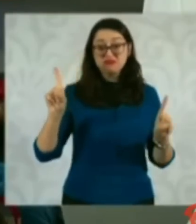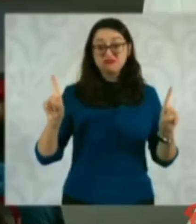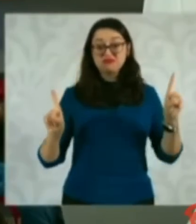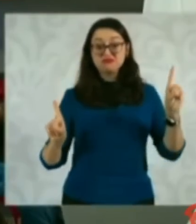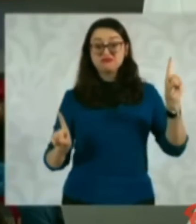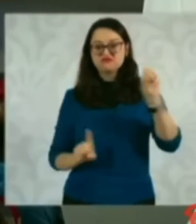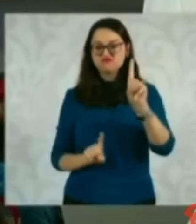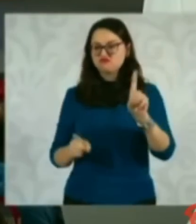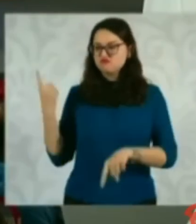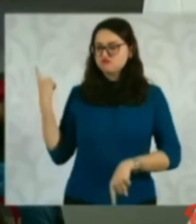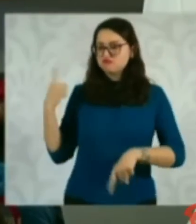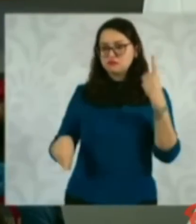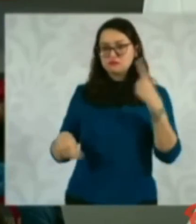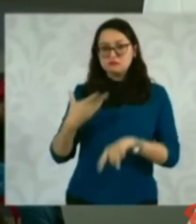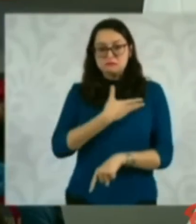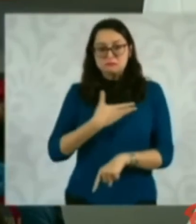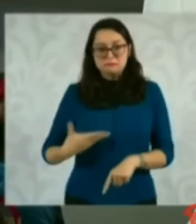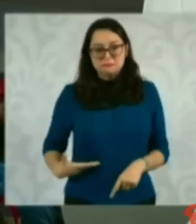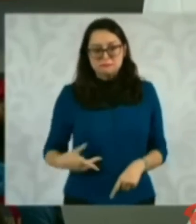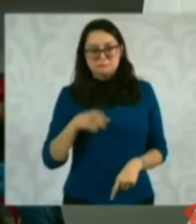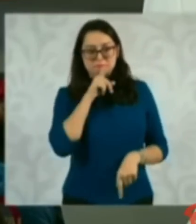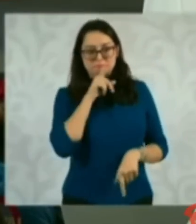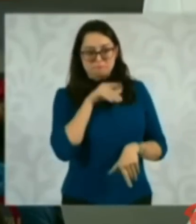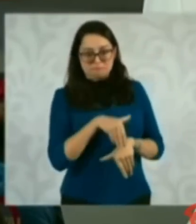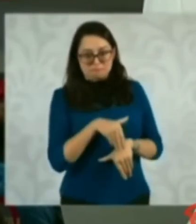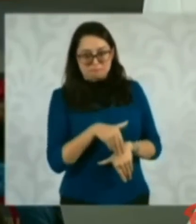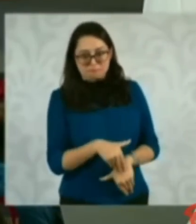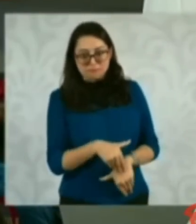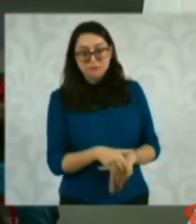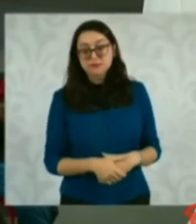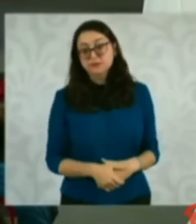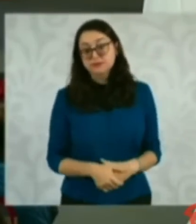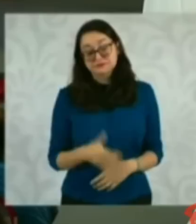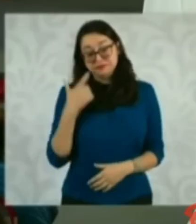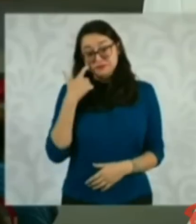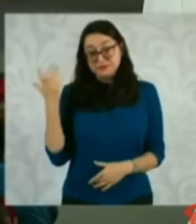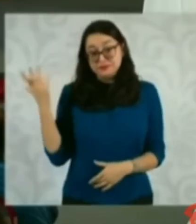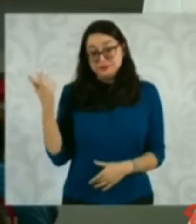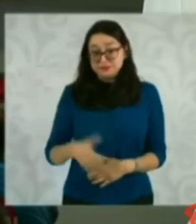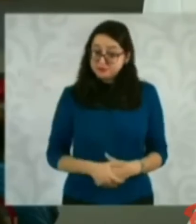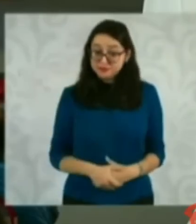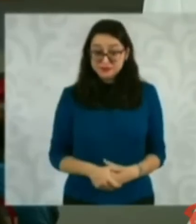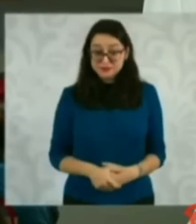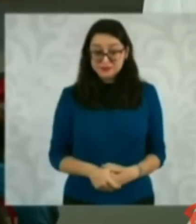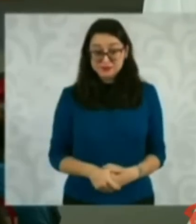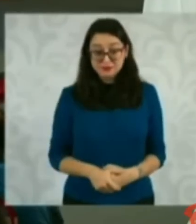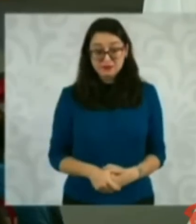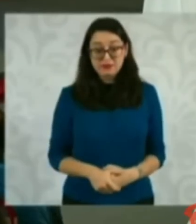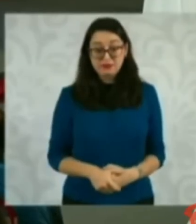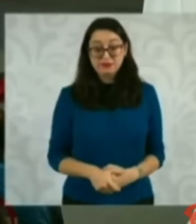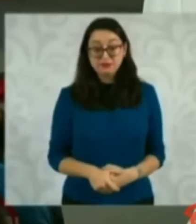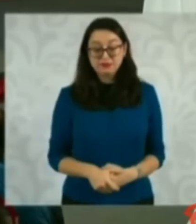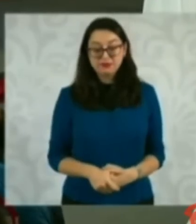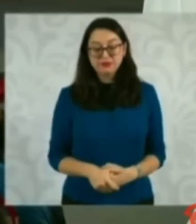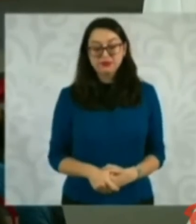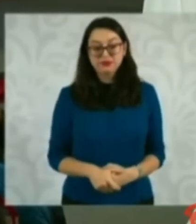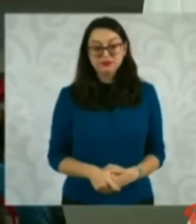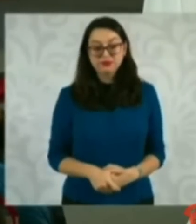Lo que sí. Ya con eso. Se puede decir que el presidente… Entonces,